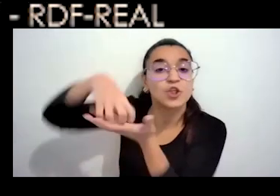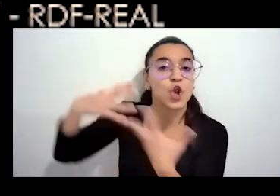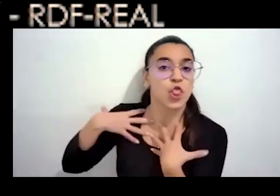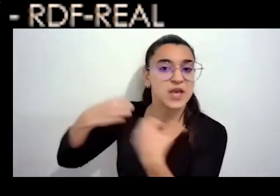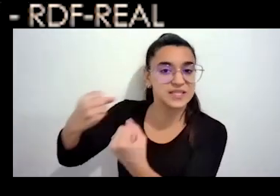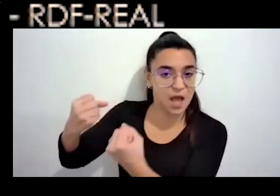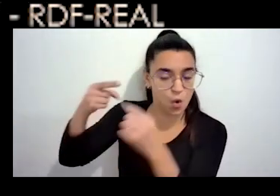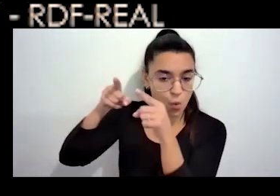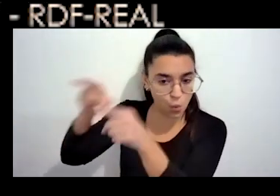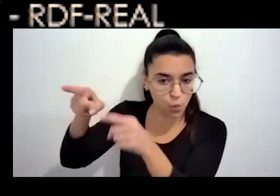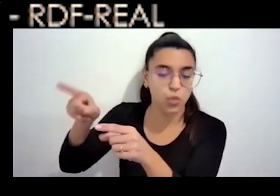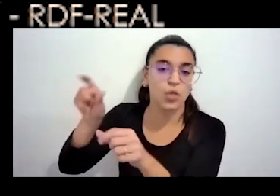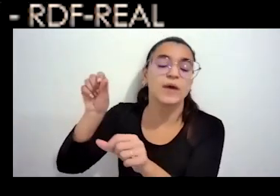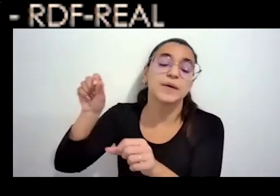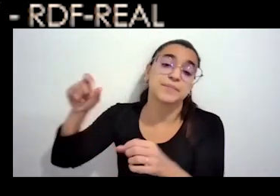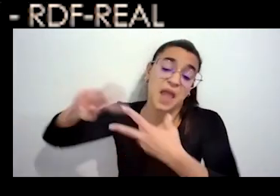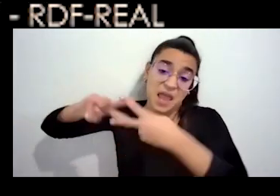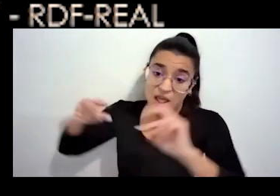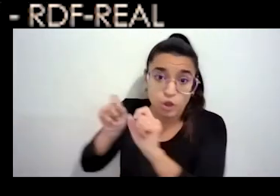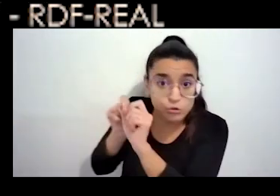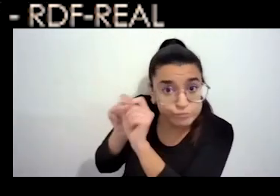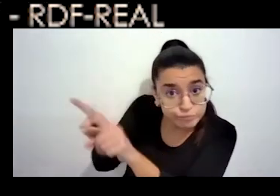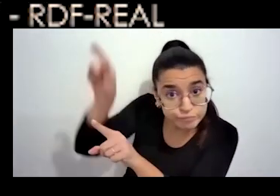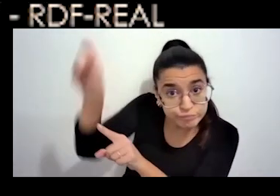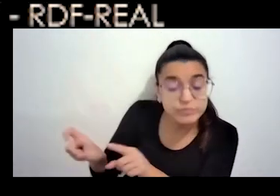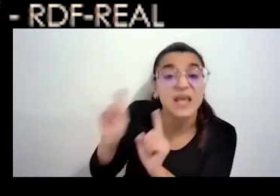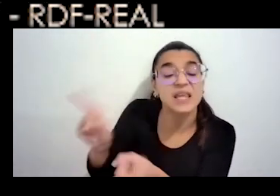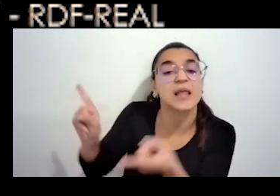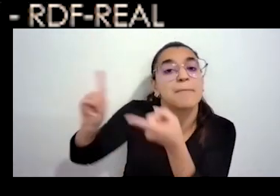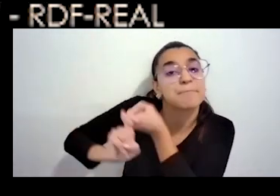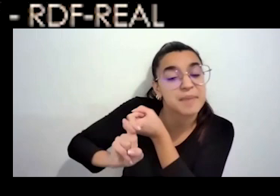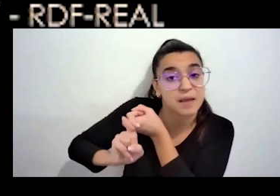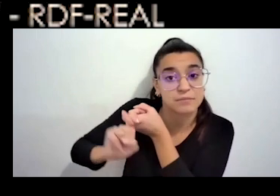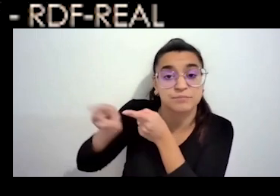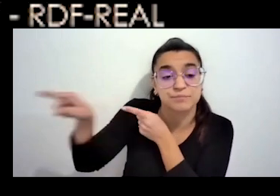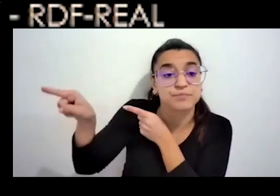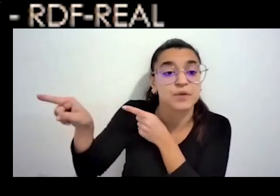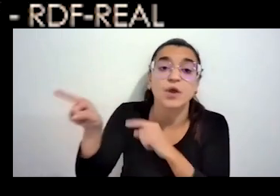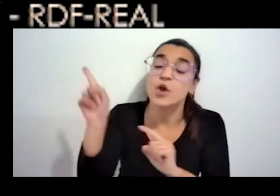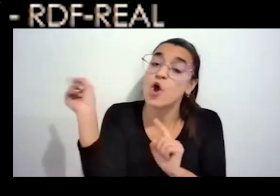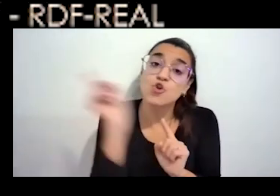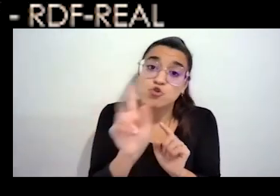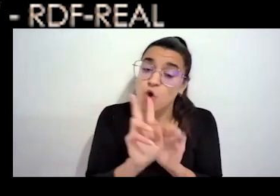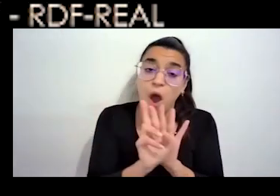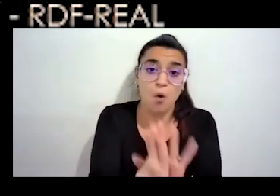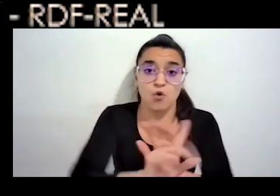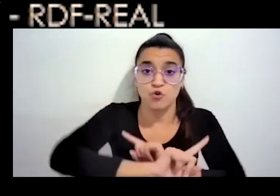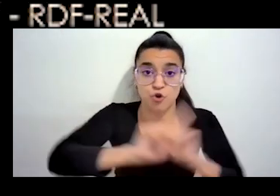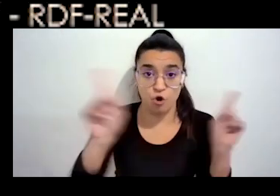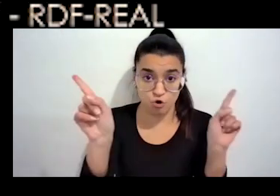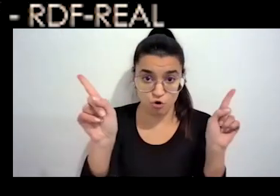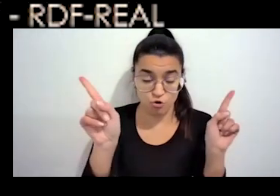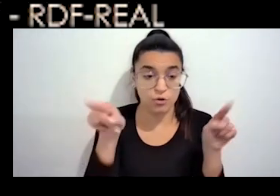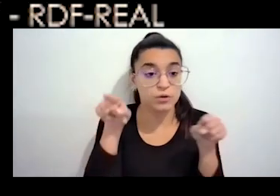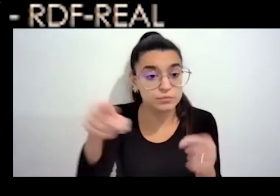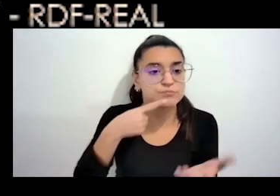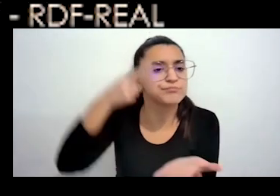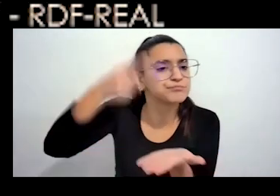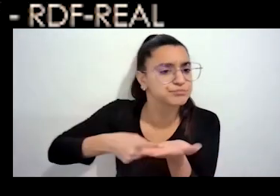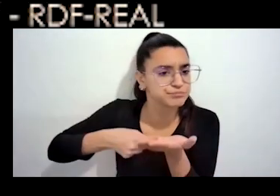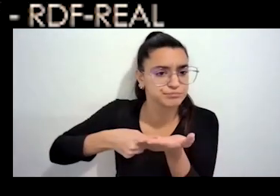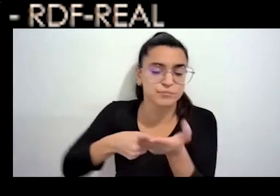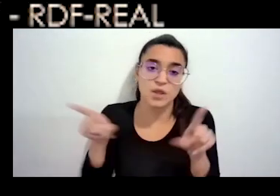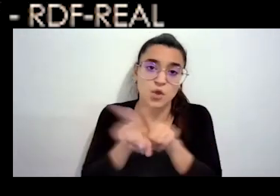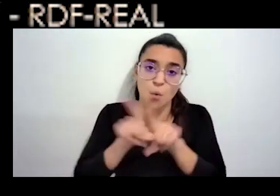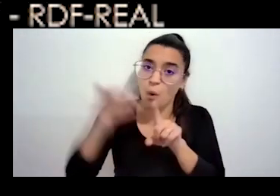con material genético suyo y de su cónyuge demandado no debe autorizarse. En este fallo estábamos igual que con